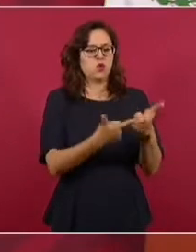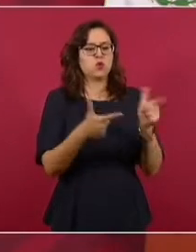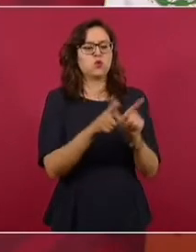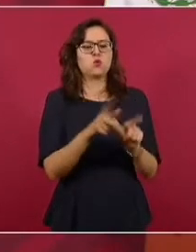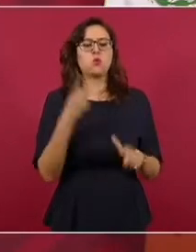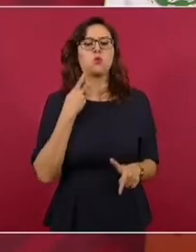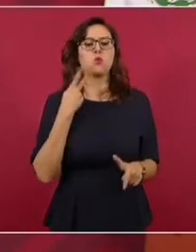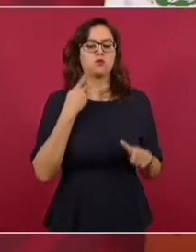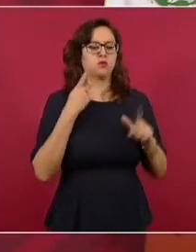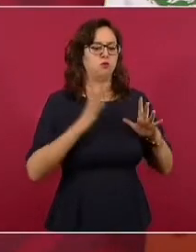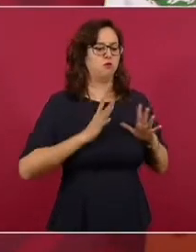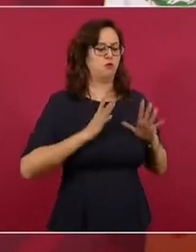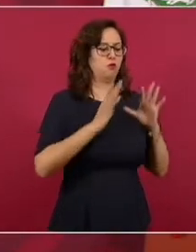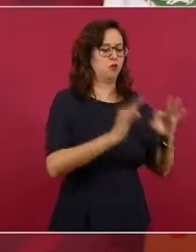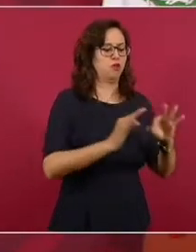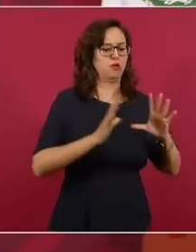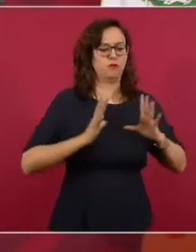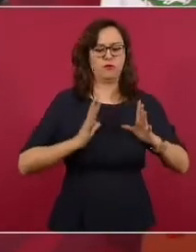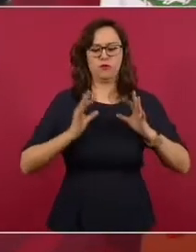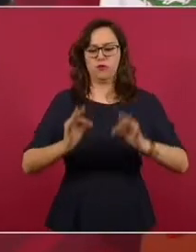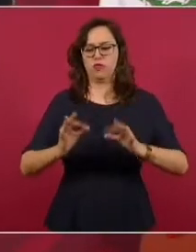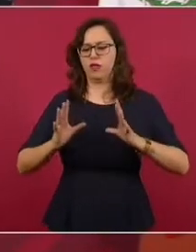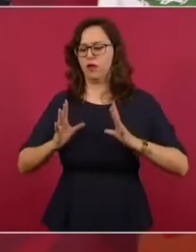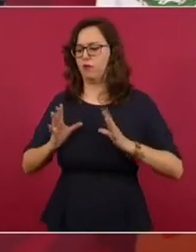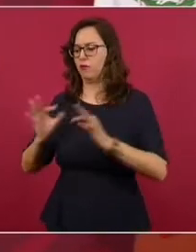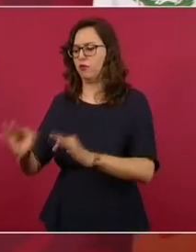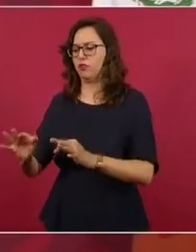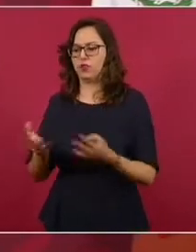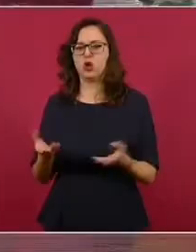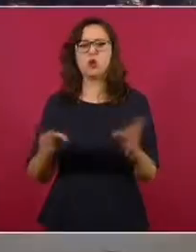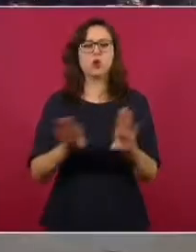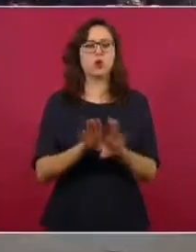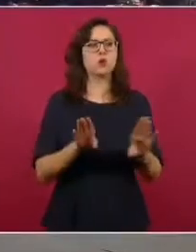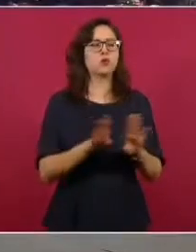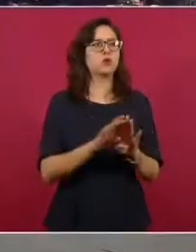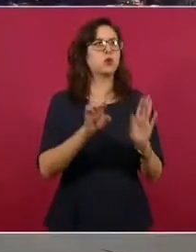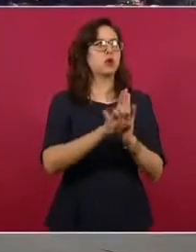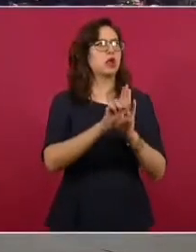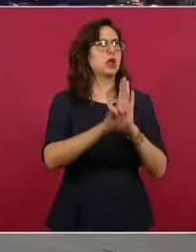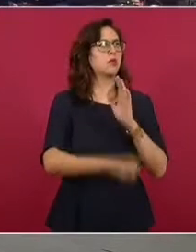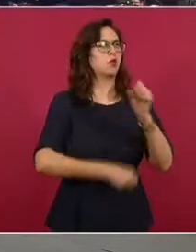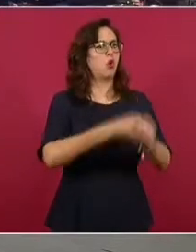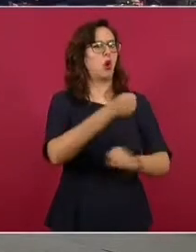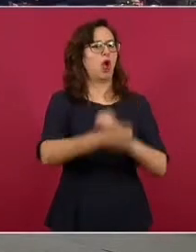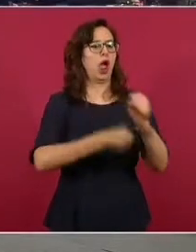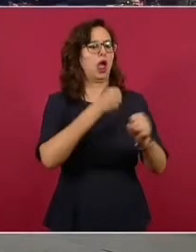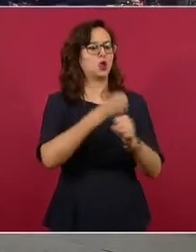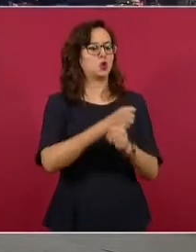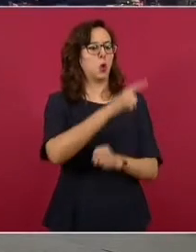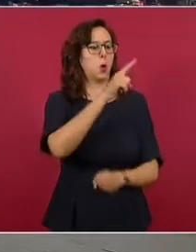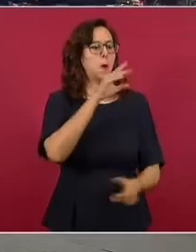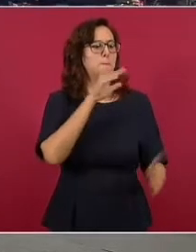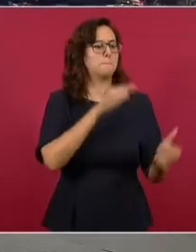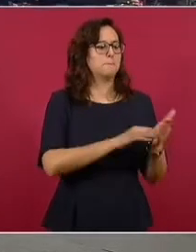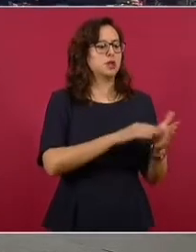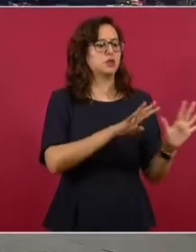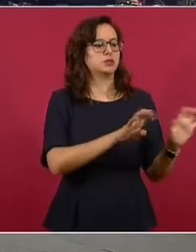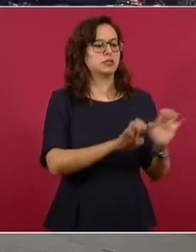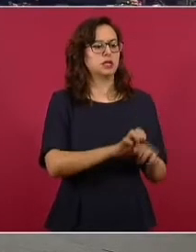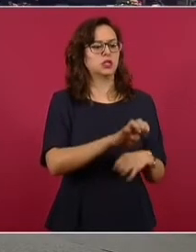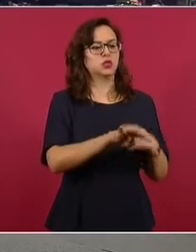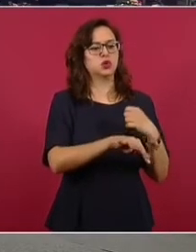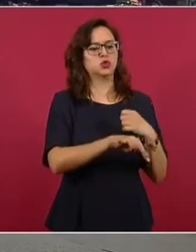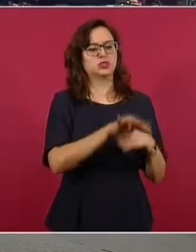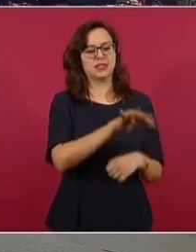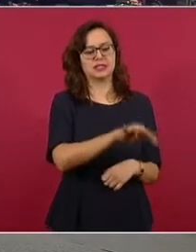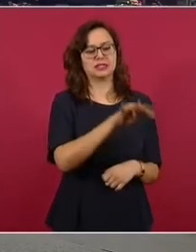cómo se funda el Partido Comunista en 1919, el PNR, que